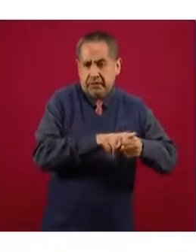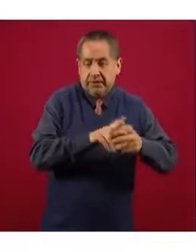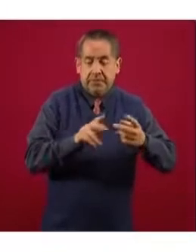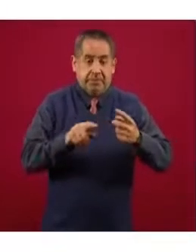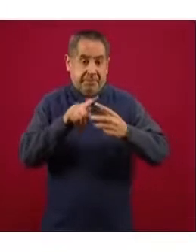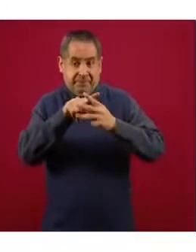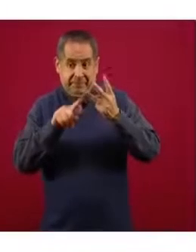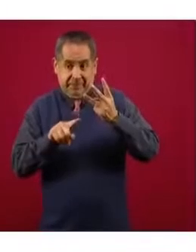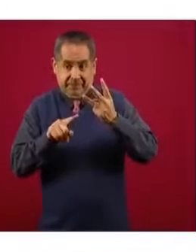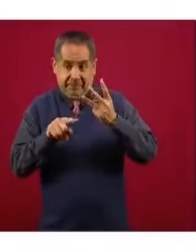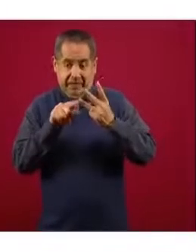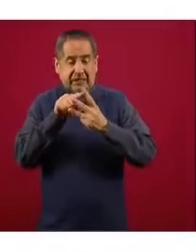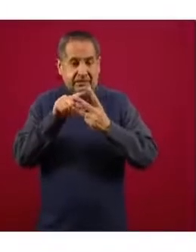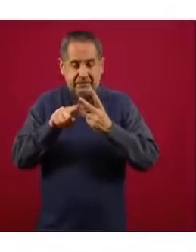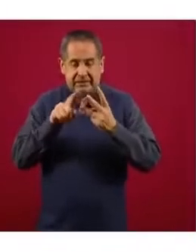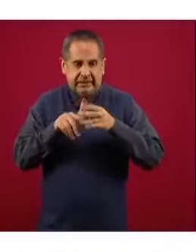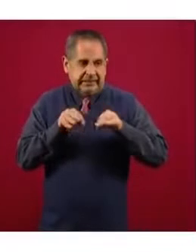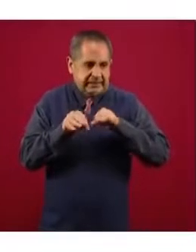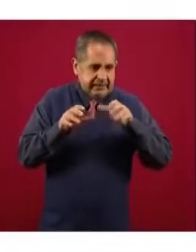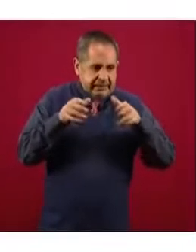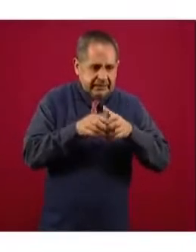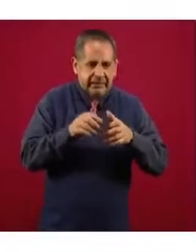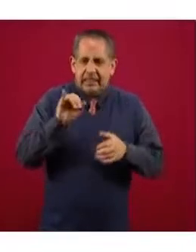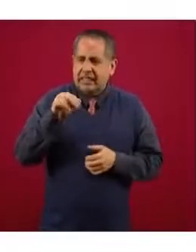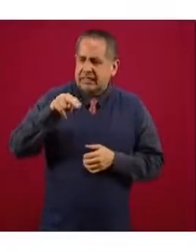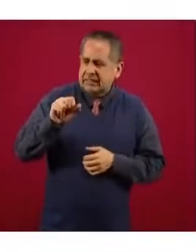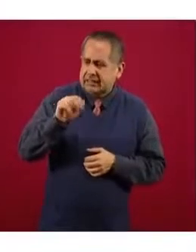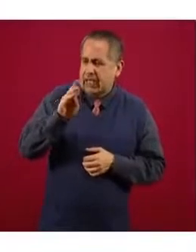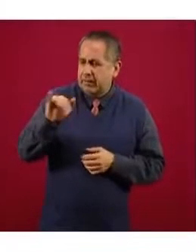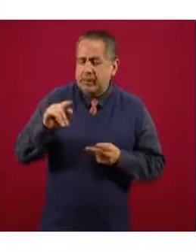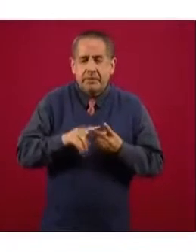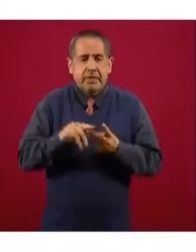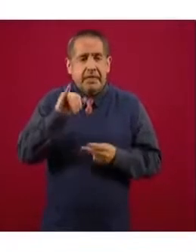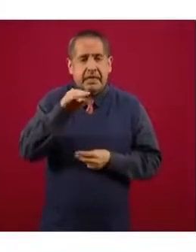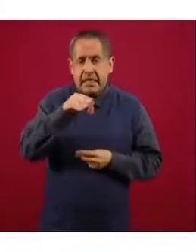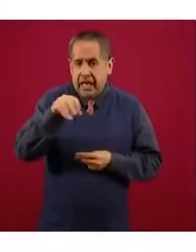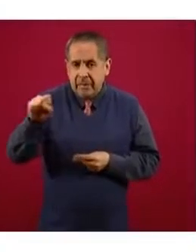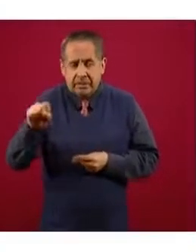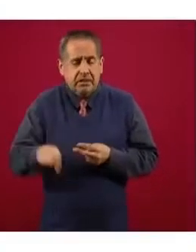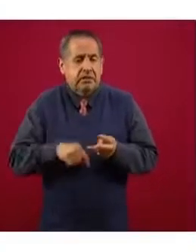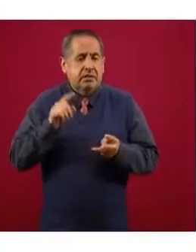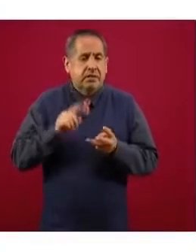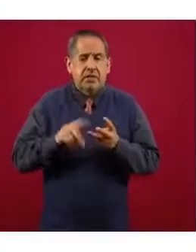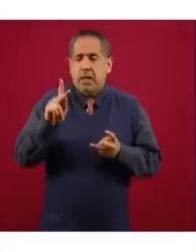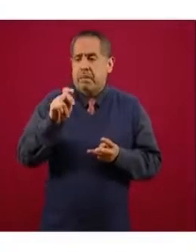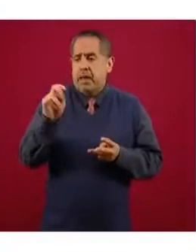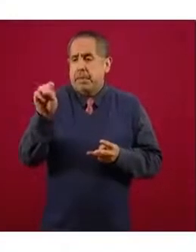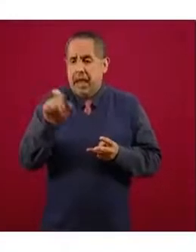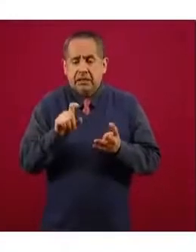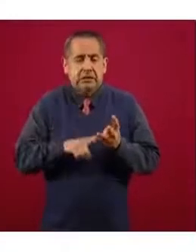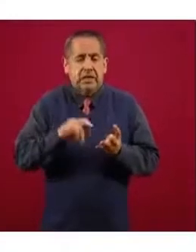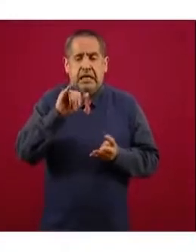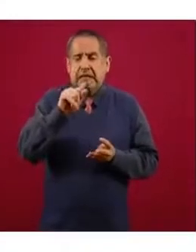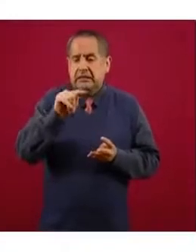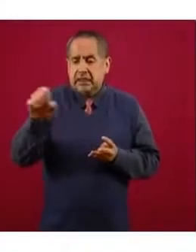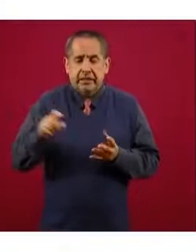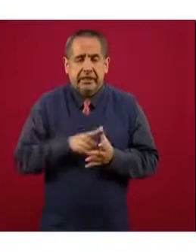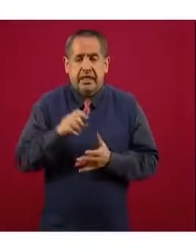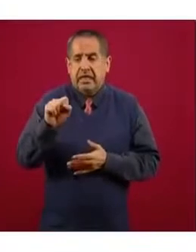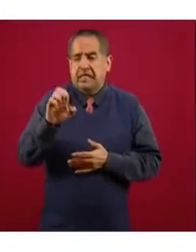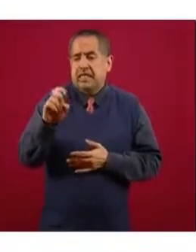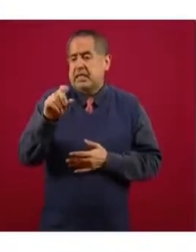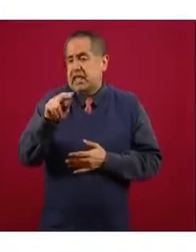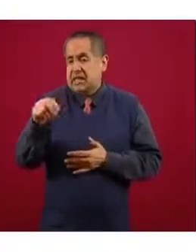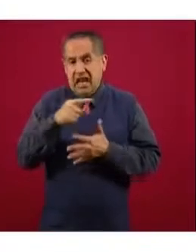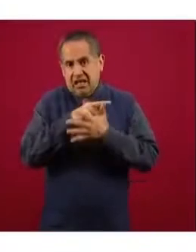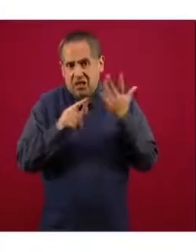están trabajando de manera conjunta el INSABI, el Instituto Mexicano del Seguro Social, Pemex, el ISSSTE y la SEDENA. Tienen ya